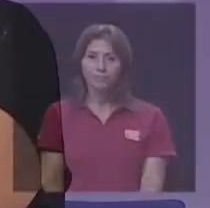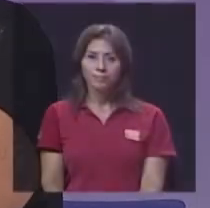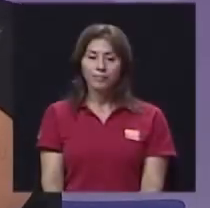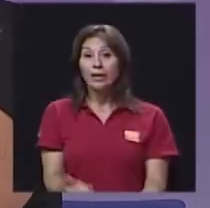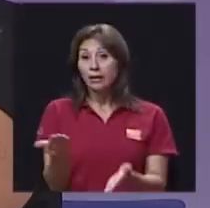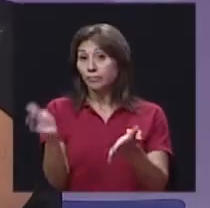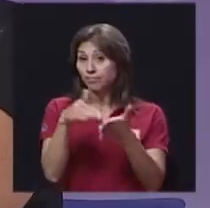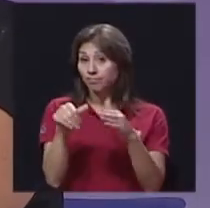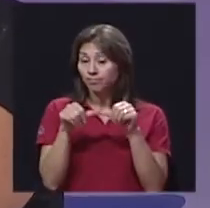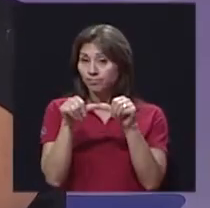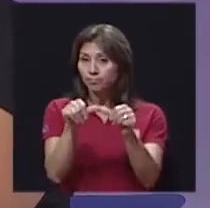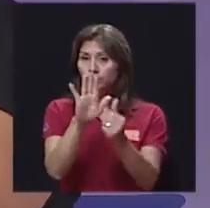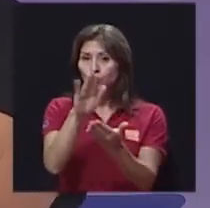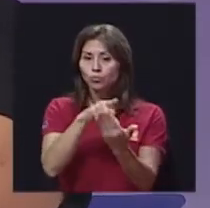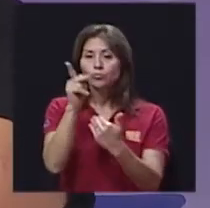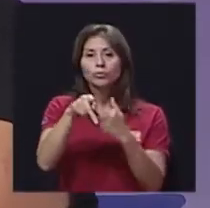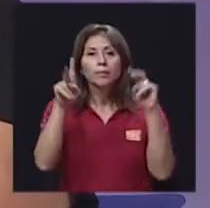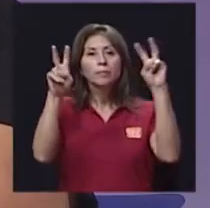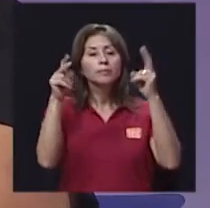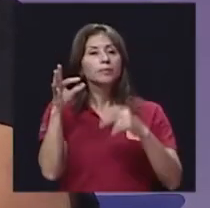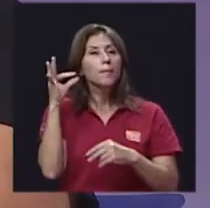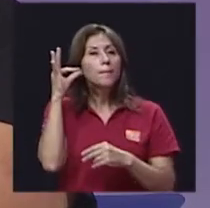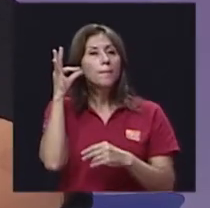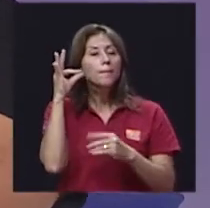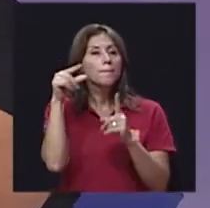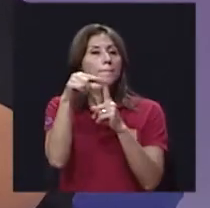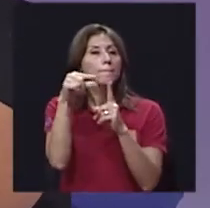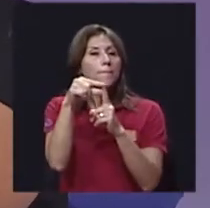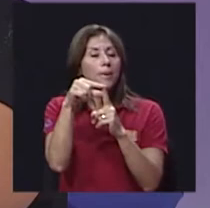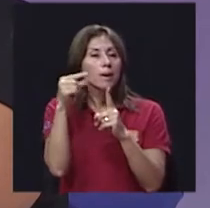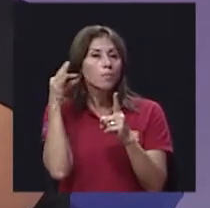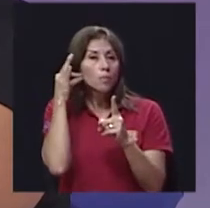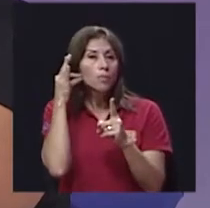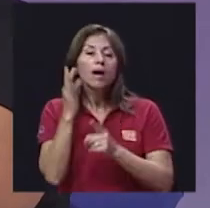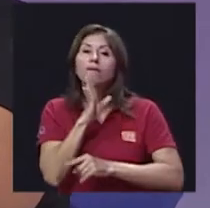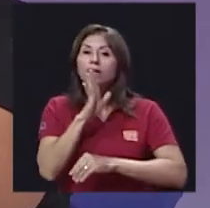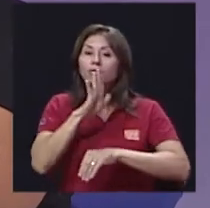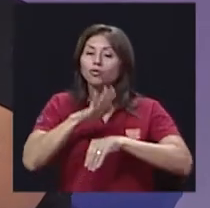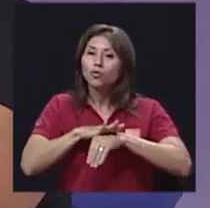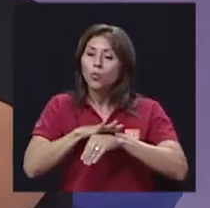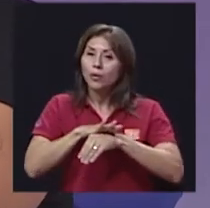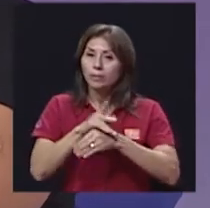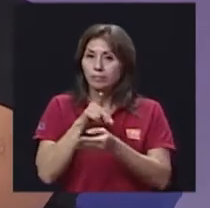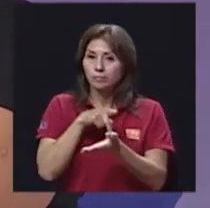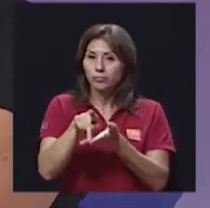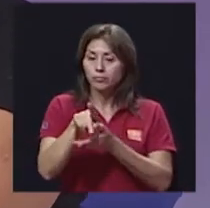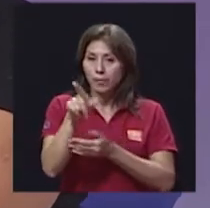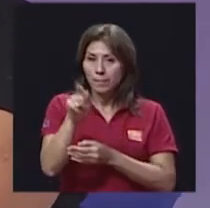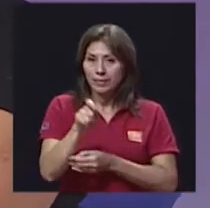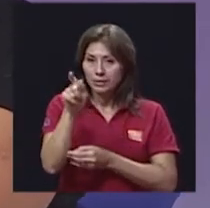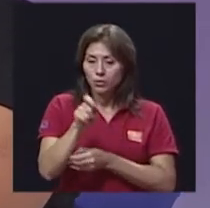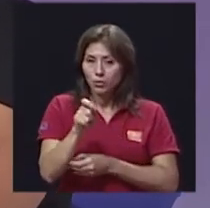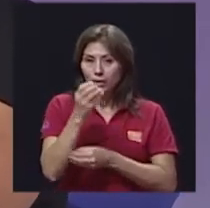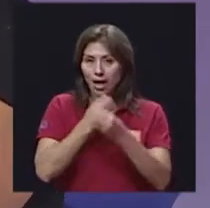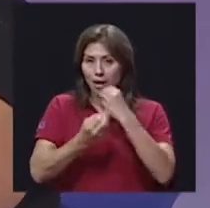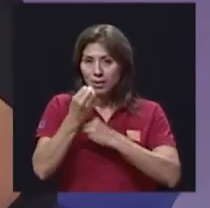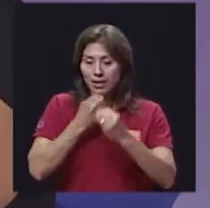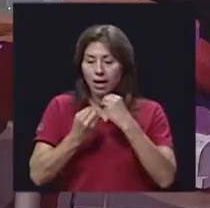Estamos de regreso en su programa Palabra de Mujer, hablando sobre las pensiones alimentarias. Don Hernán,